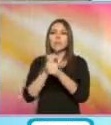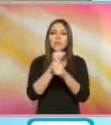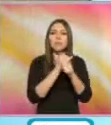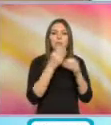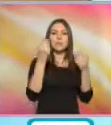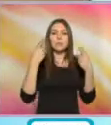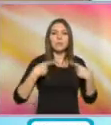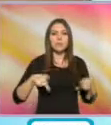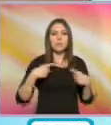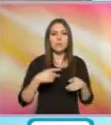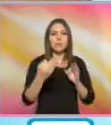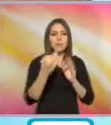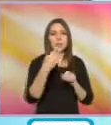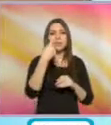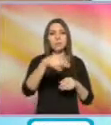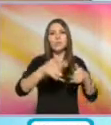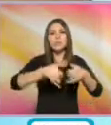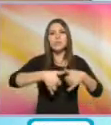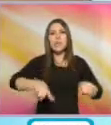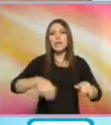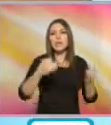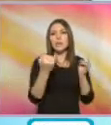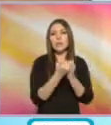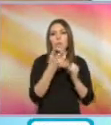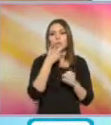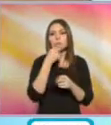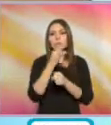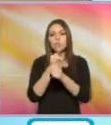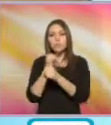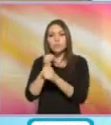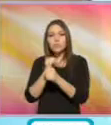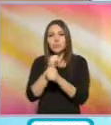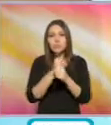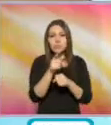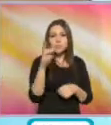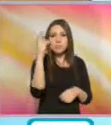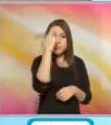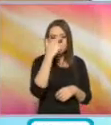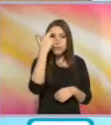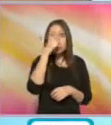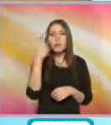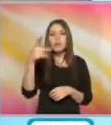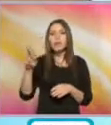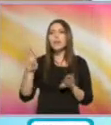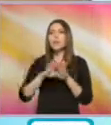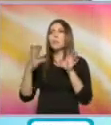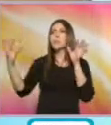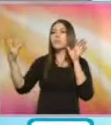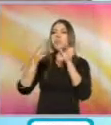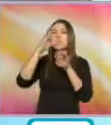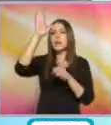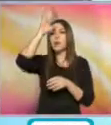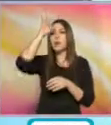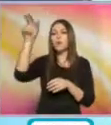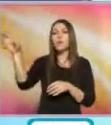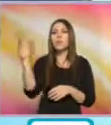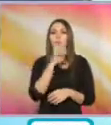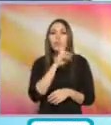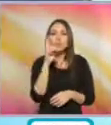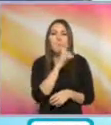tan cercana como su propio yerno, Jared Kushner, que está investigado ya también por su relación con Rusia. Y pues estos